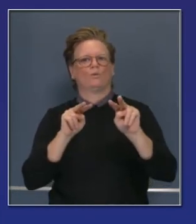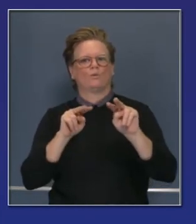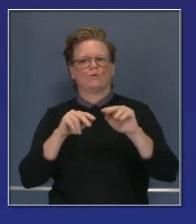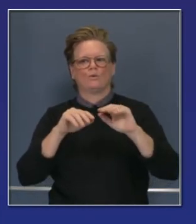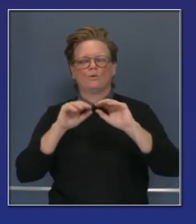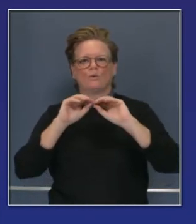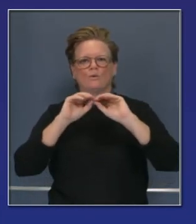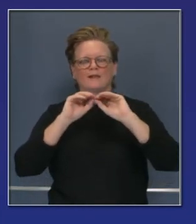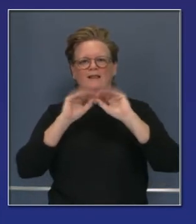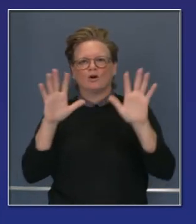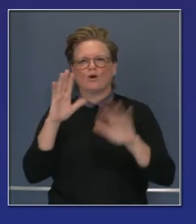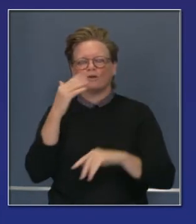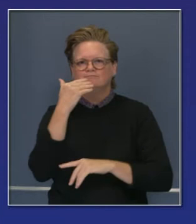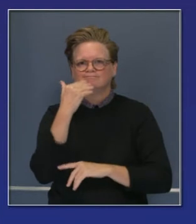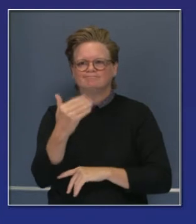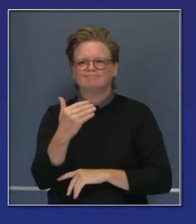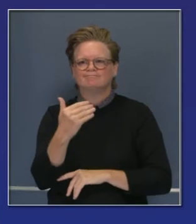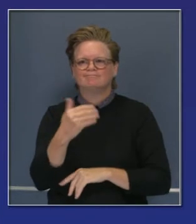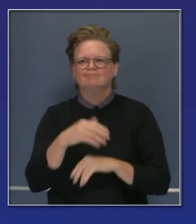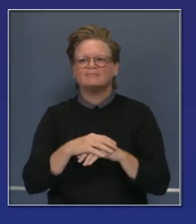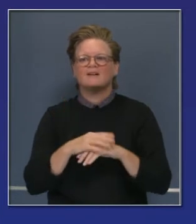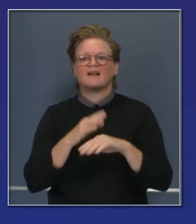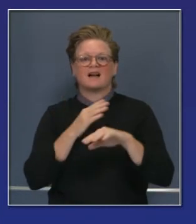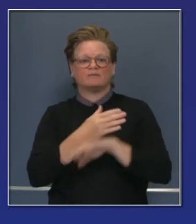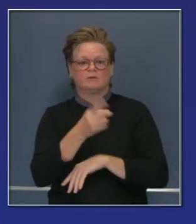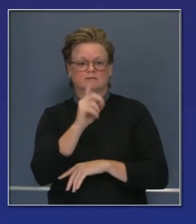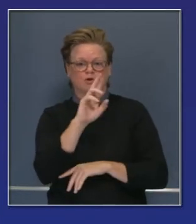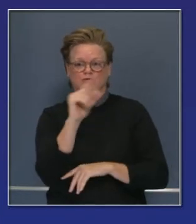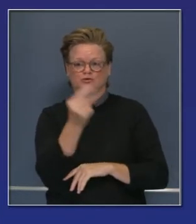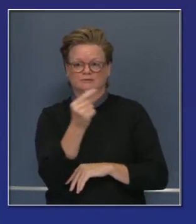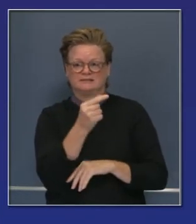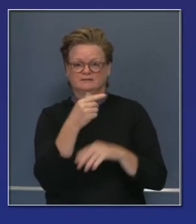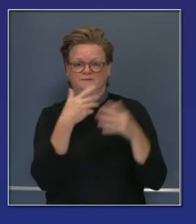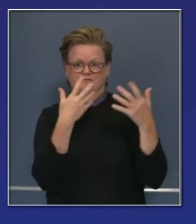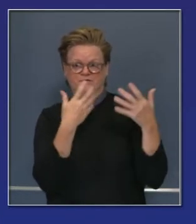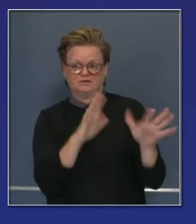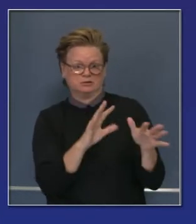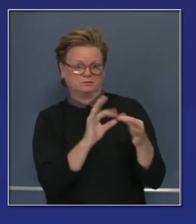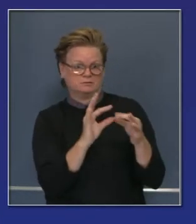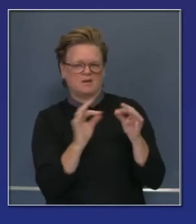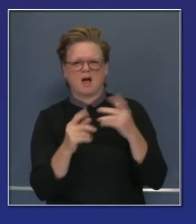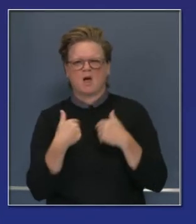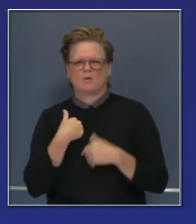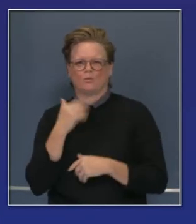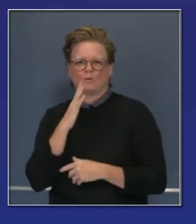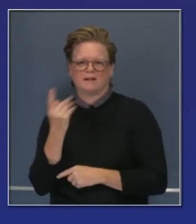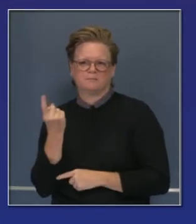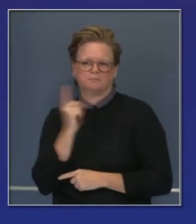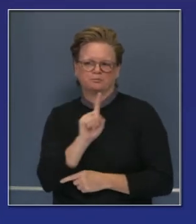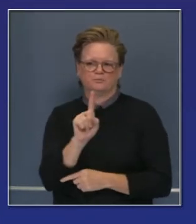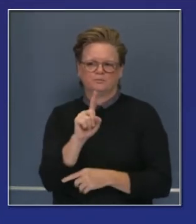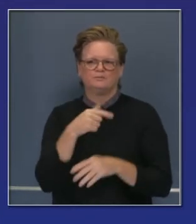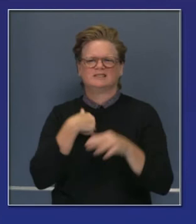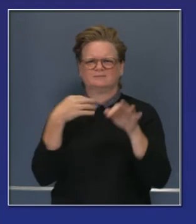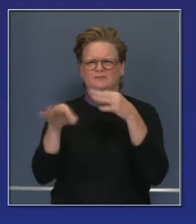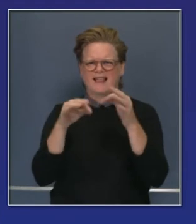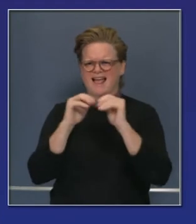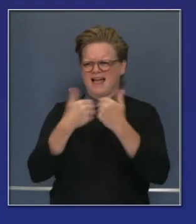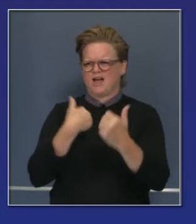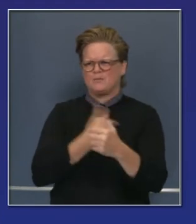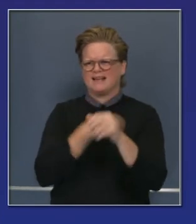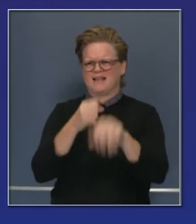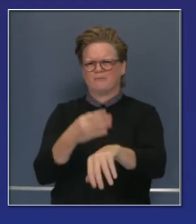luego regresaré para hablar un poco más con ustedes acerca de estrategias adicionales para fortalecer nuestros esfuerzos